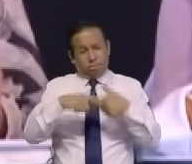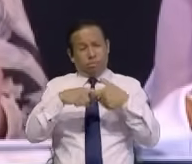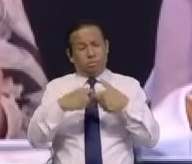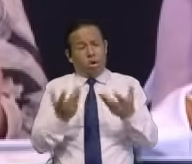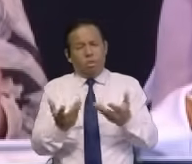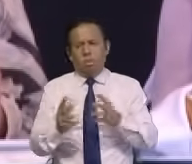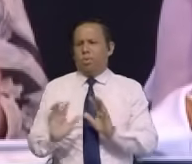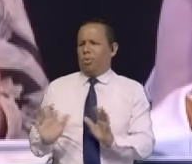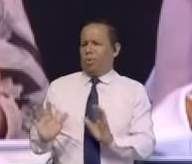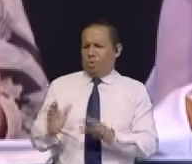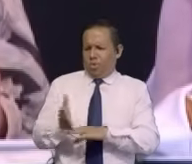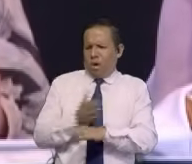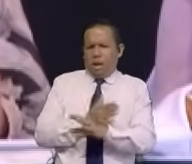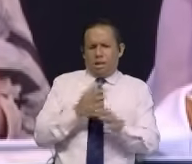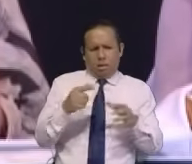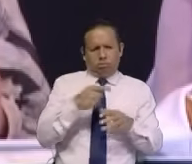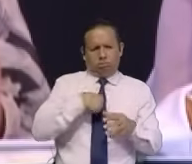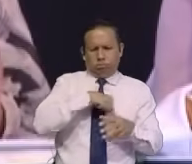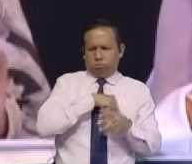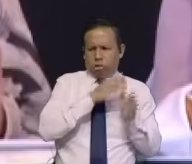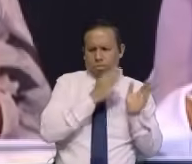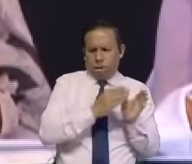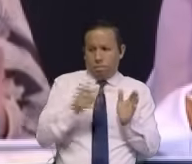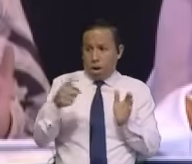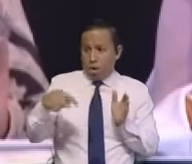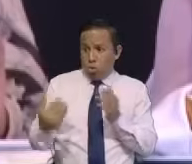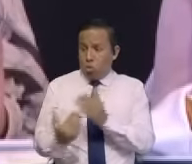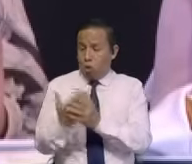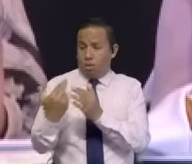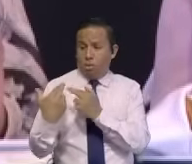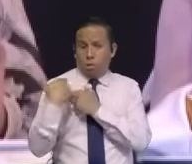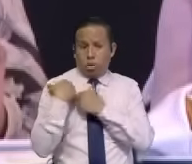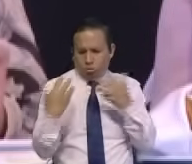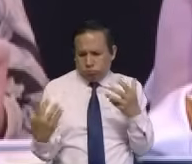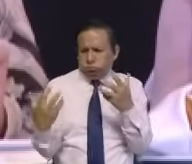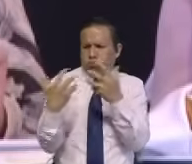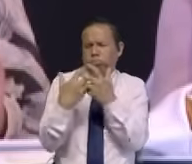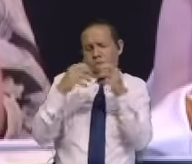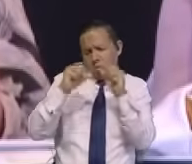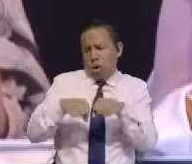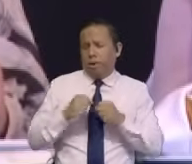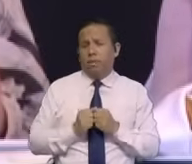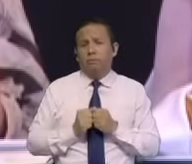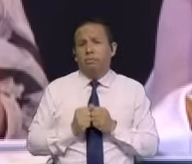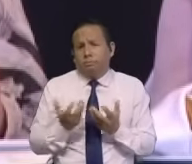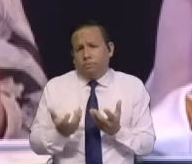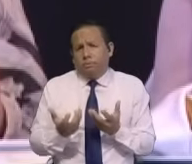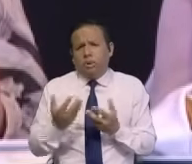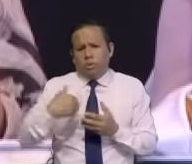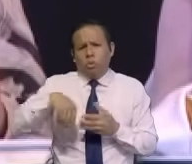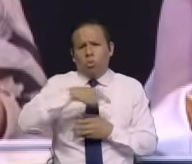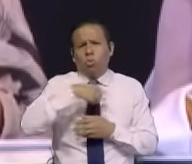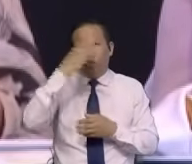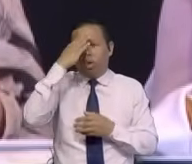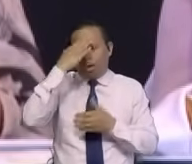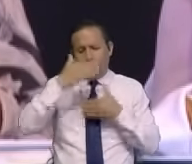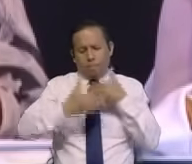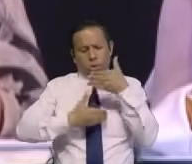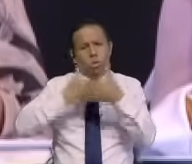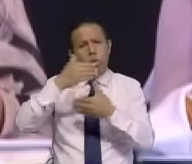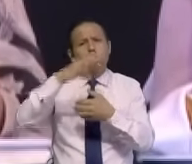afectar, no debería afectar si se toma con absoluta responsabilidad de que un proceso electoral no es cuestión